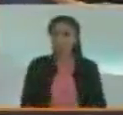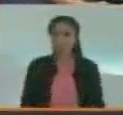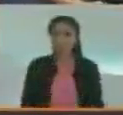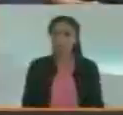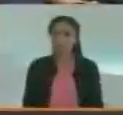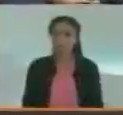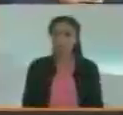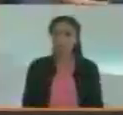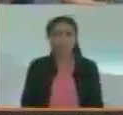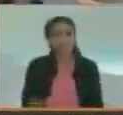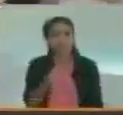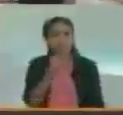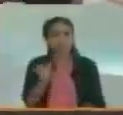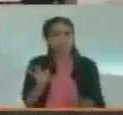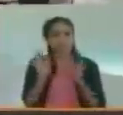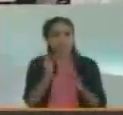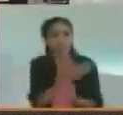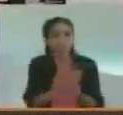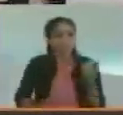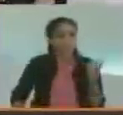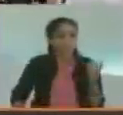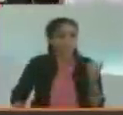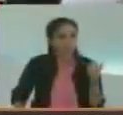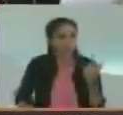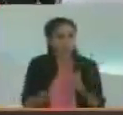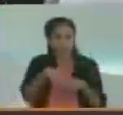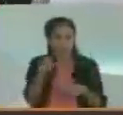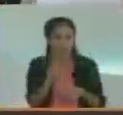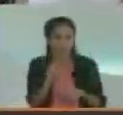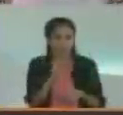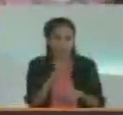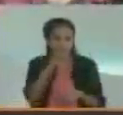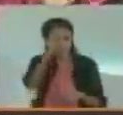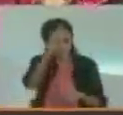¿Quién elige presidente en Venezuela? Donald Trump.